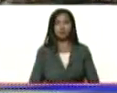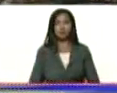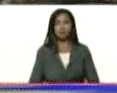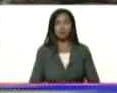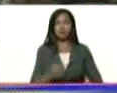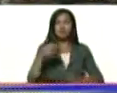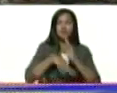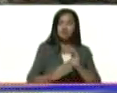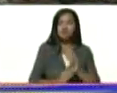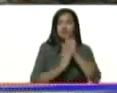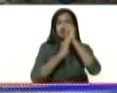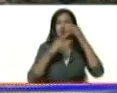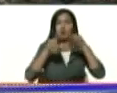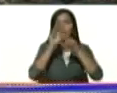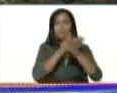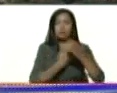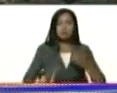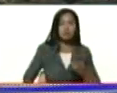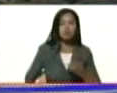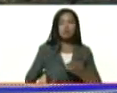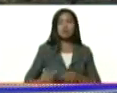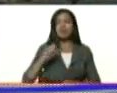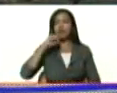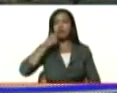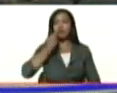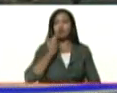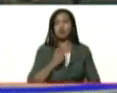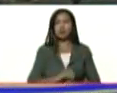bajo el liderazgo del presidente Putin.